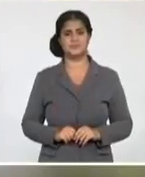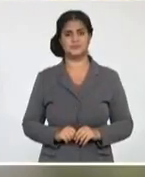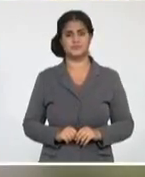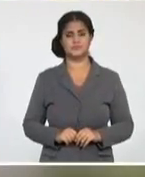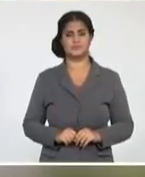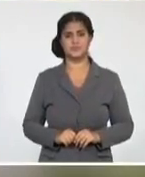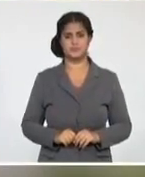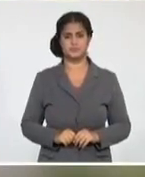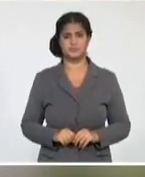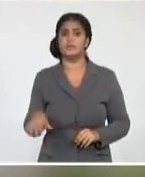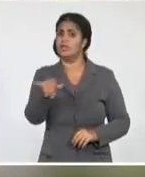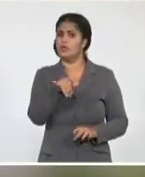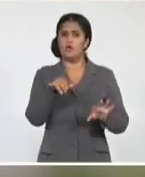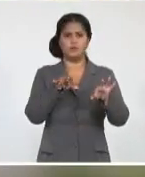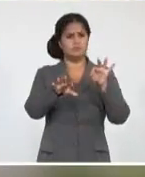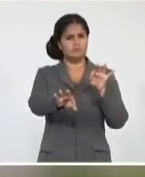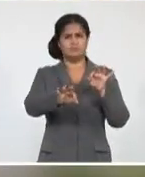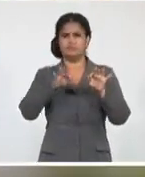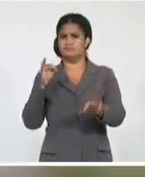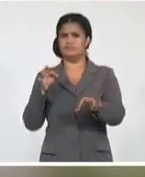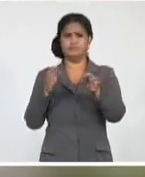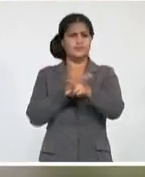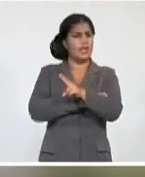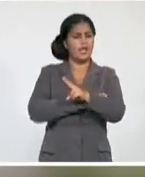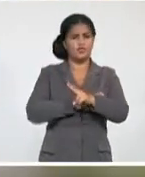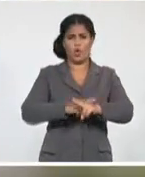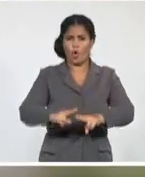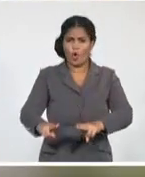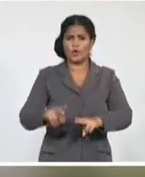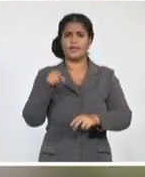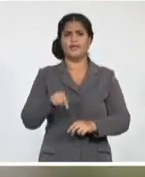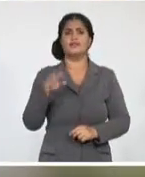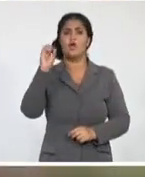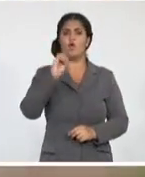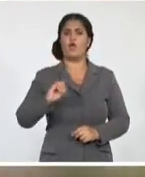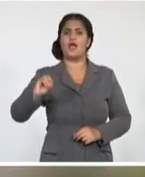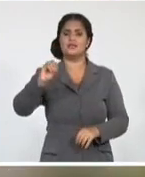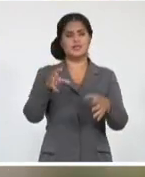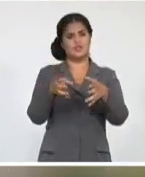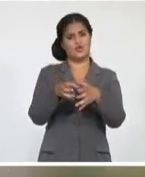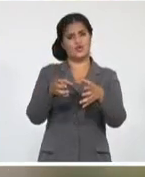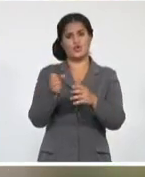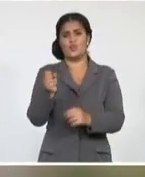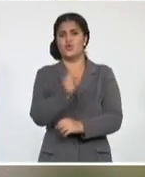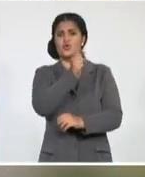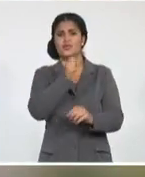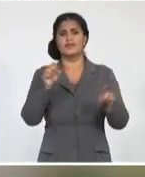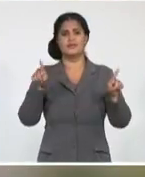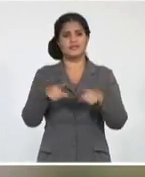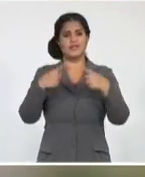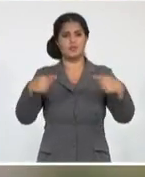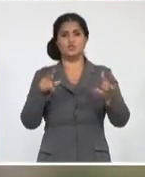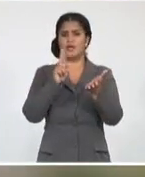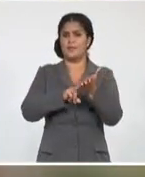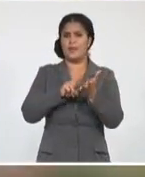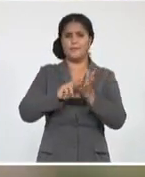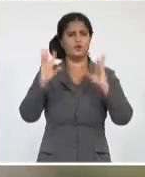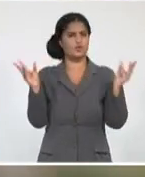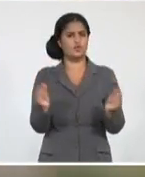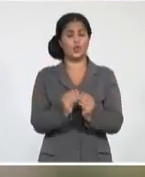reorganización de nuestro archivo musical lo que garantiza y posibilita la viabilización de tener